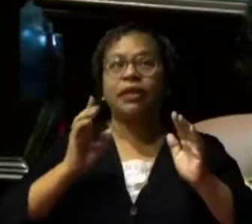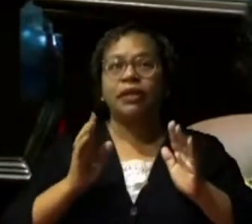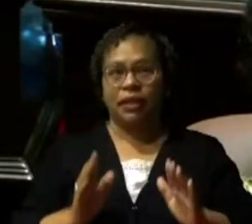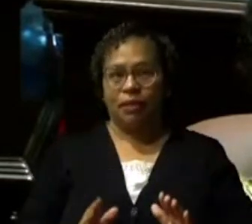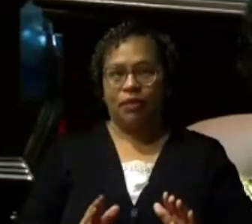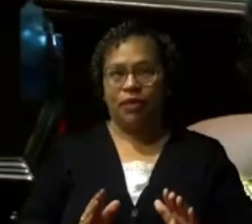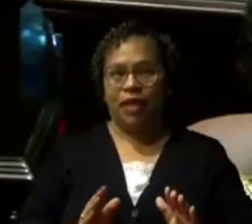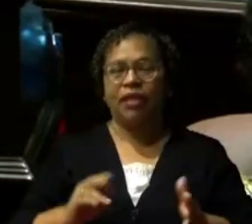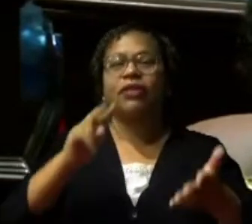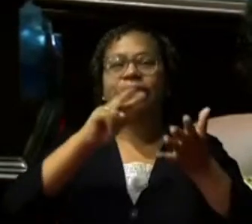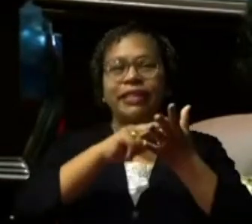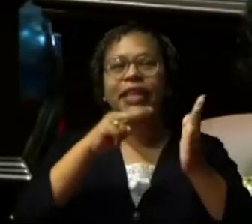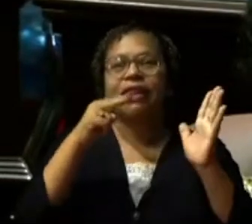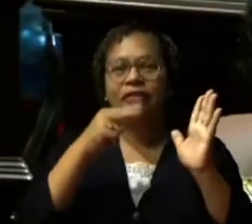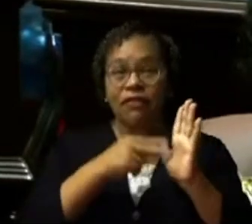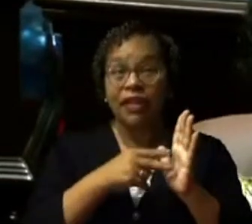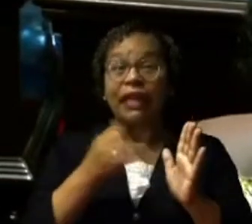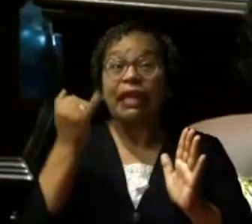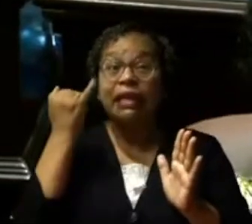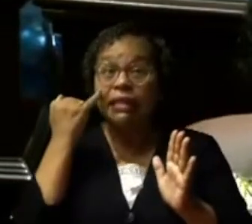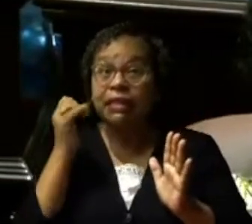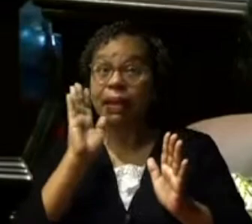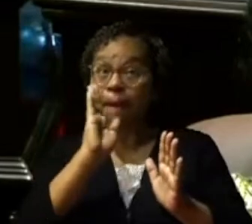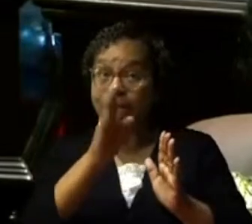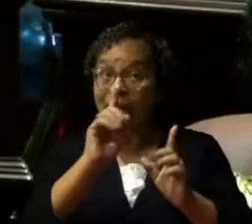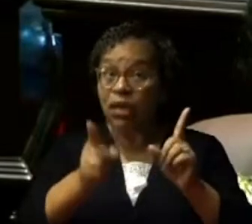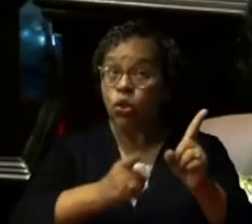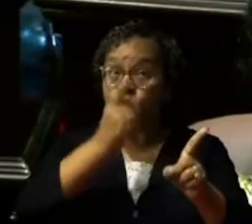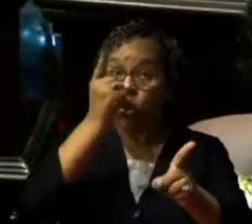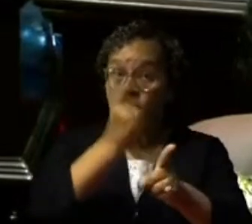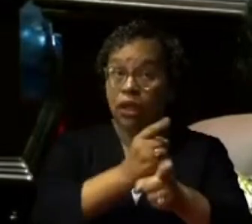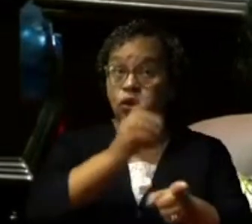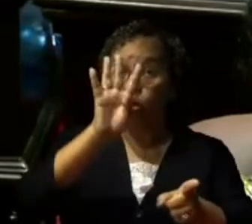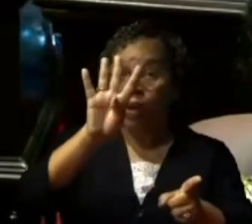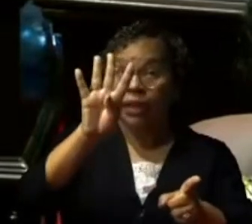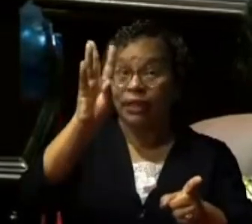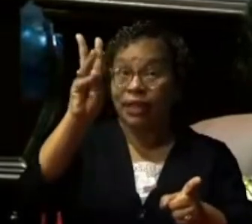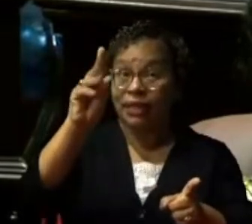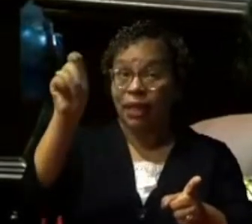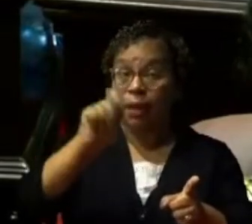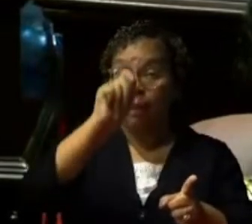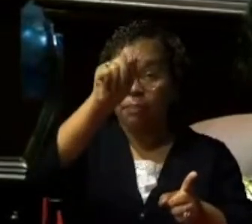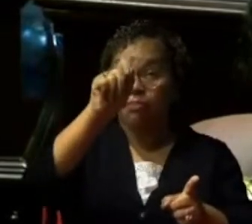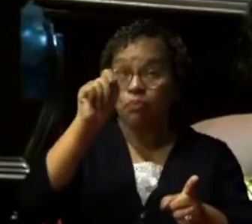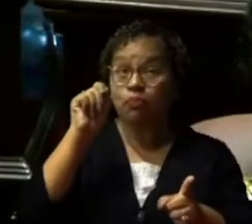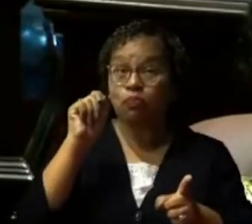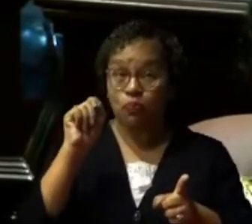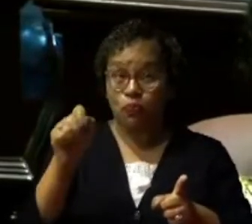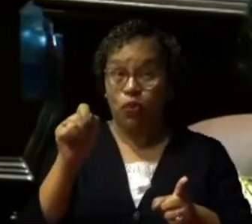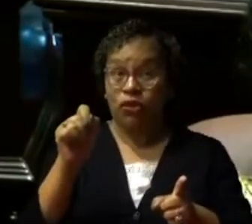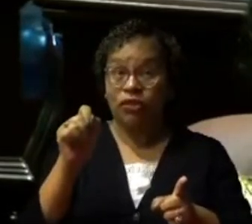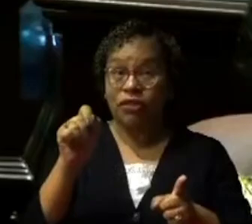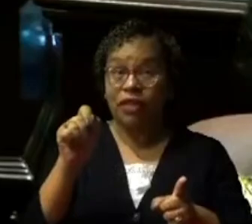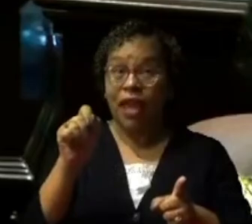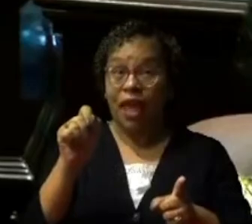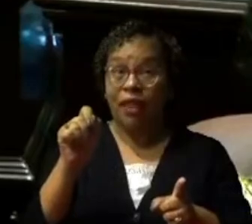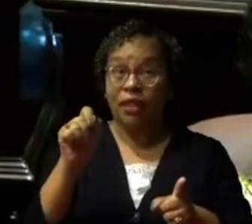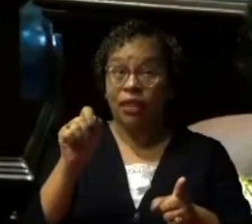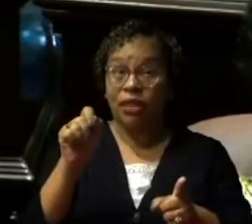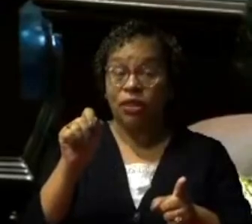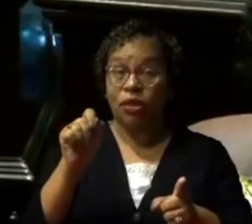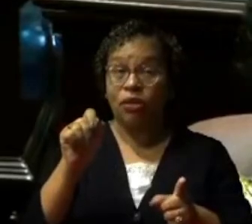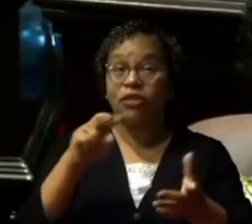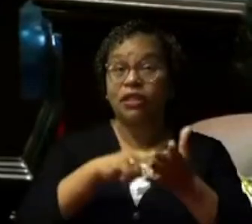ese 46% de los votos se traduce en 1.8 diputados, pero no se le puede asignar al partido a un